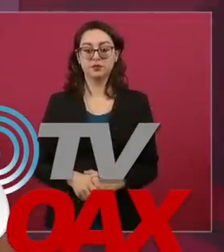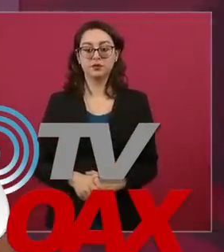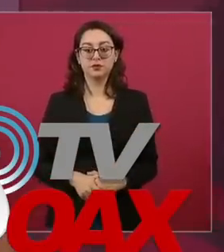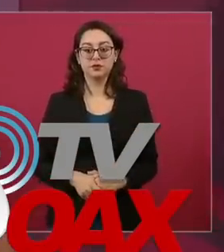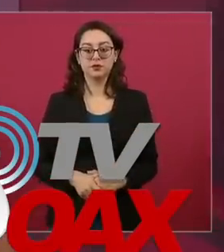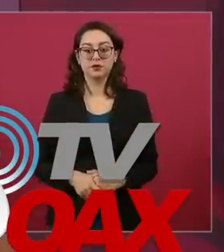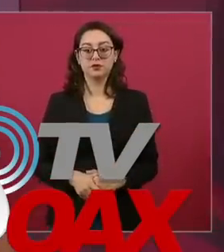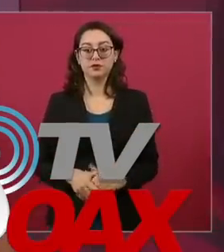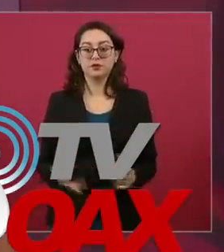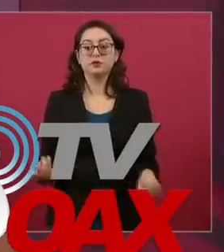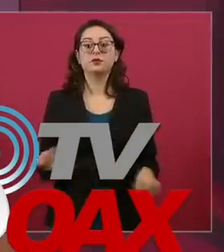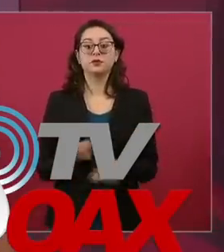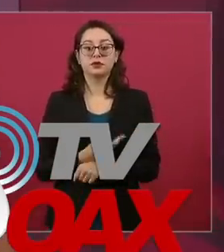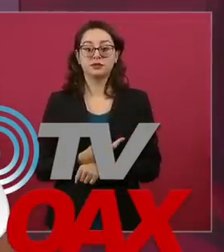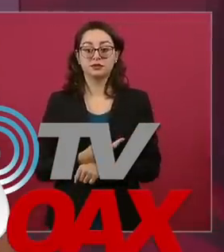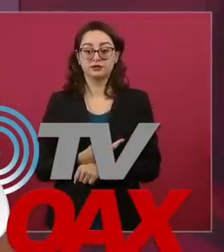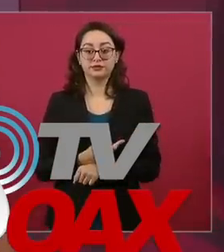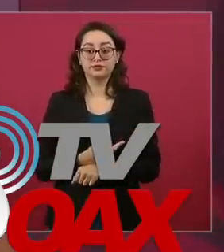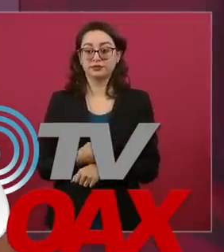quedaría en litigio.